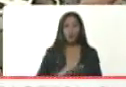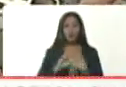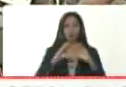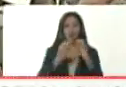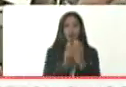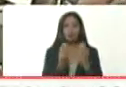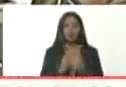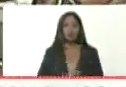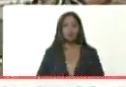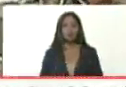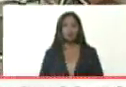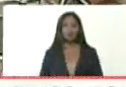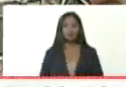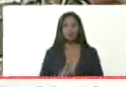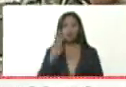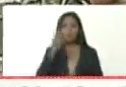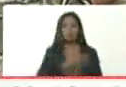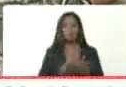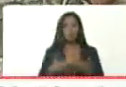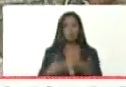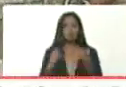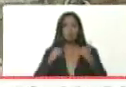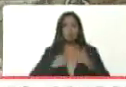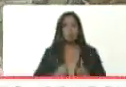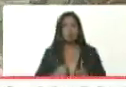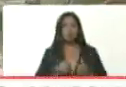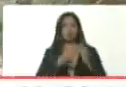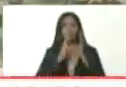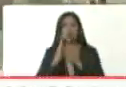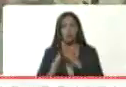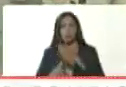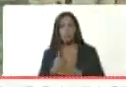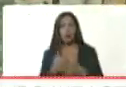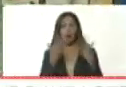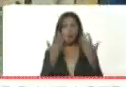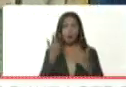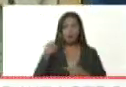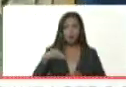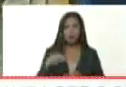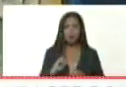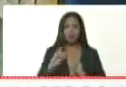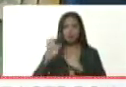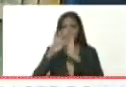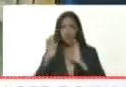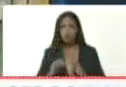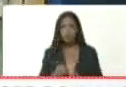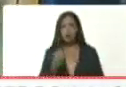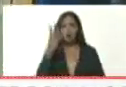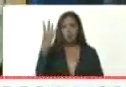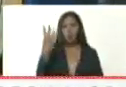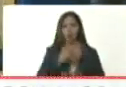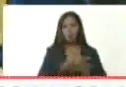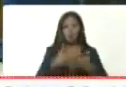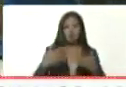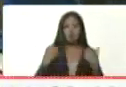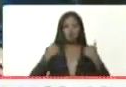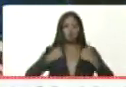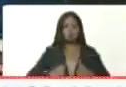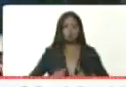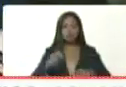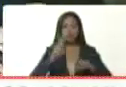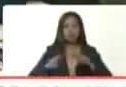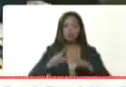historia tenemos cuatro millones de morales para distribuir lo que tenemos en la mano lo tenemos en la manera de los cuatro millones de morrales ustedes